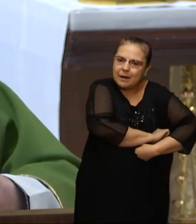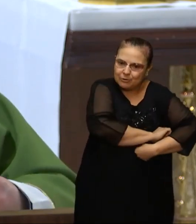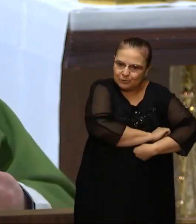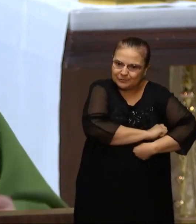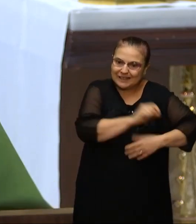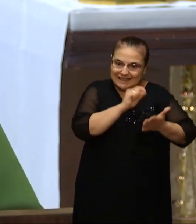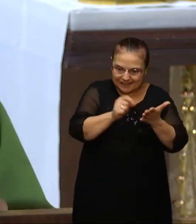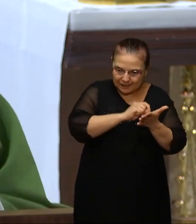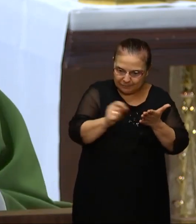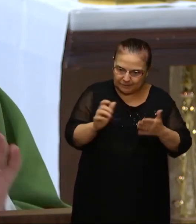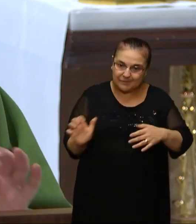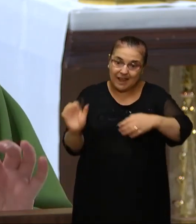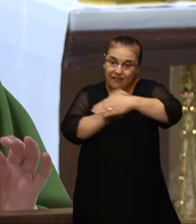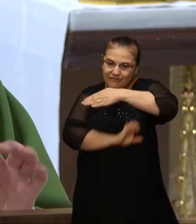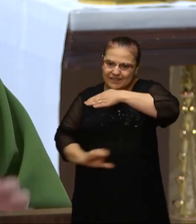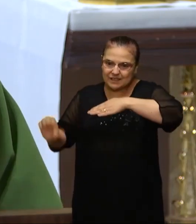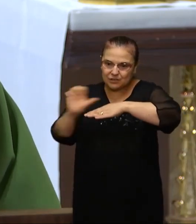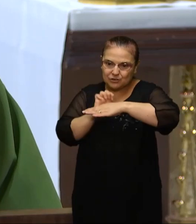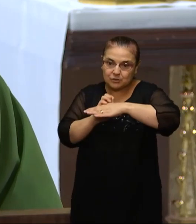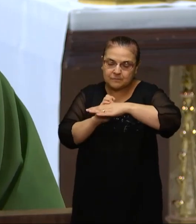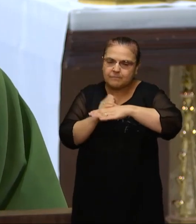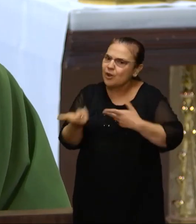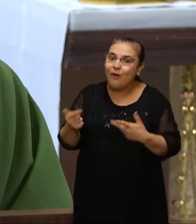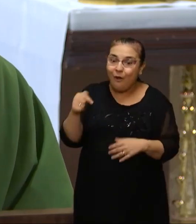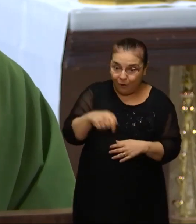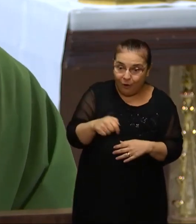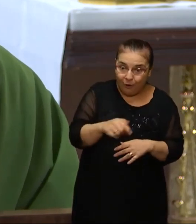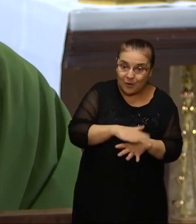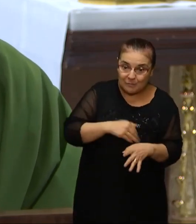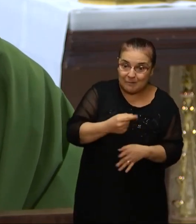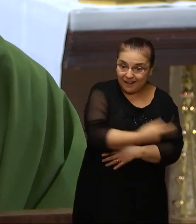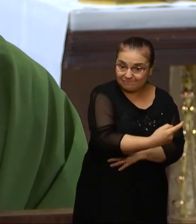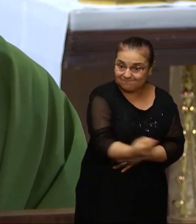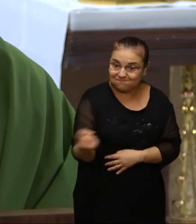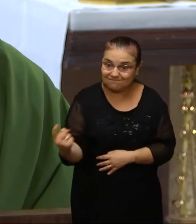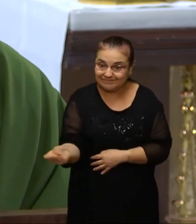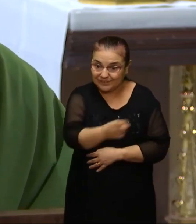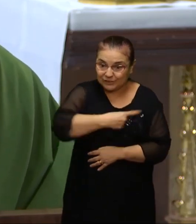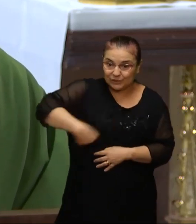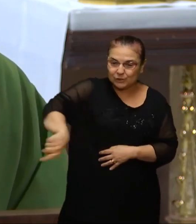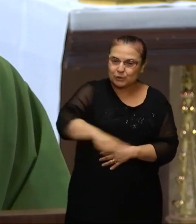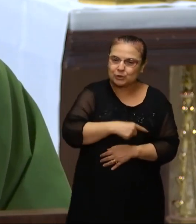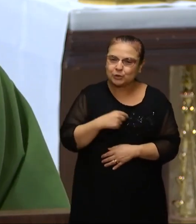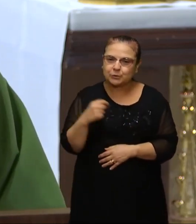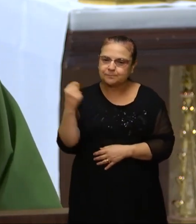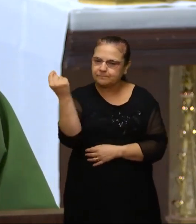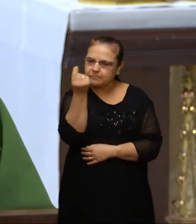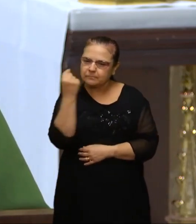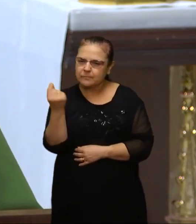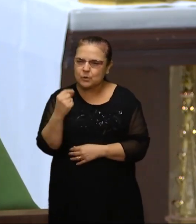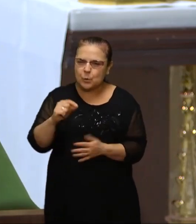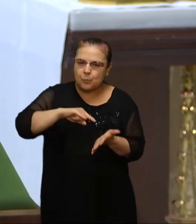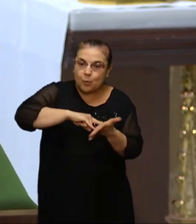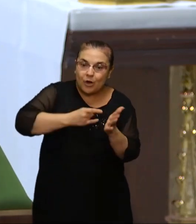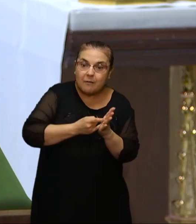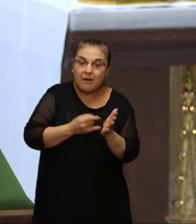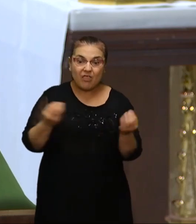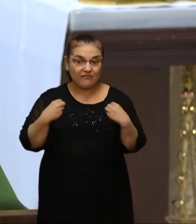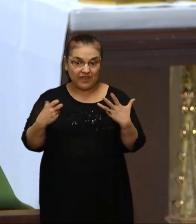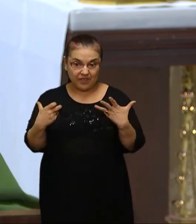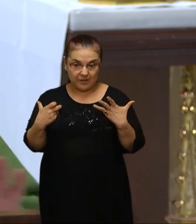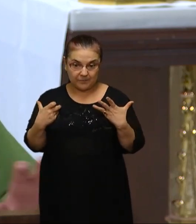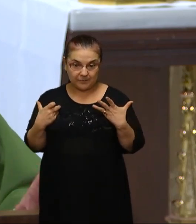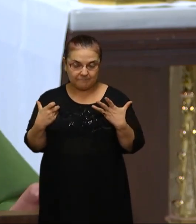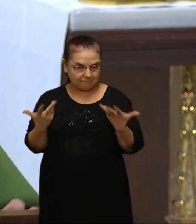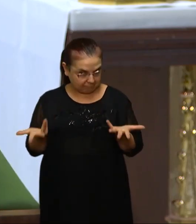Efesios pero haciéndolo hoy para cada uno de nosotros nos esboza todo un programa de vida